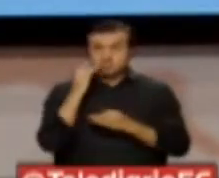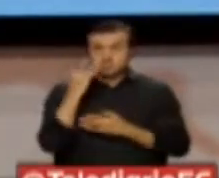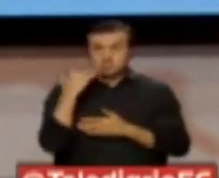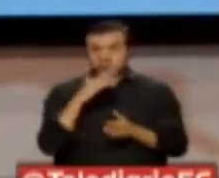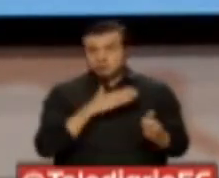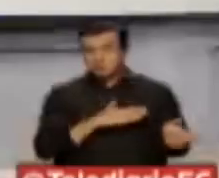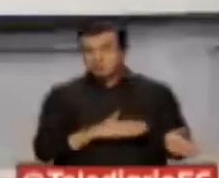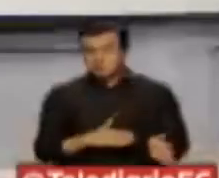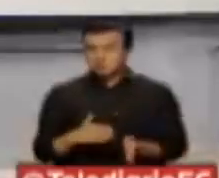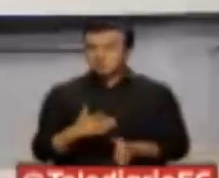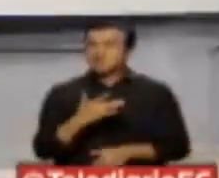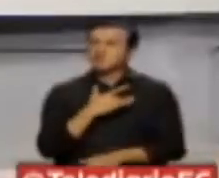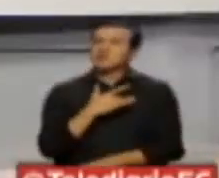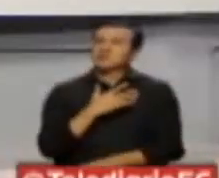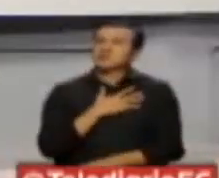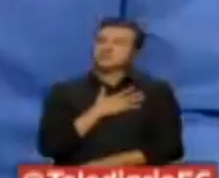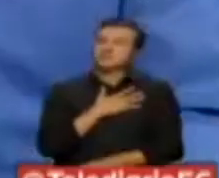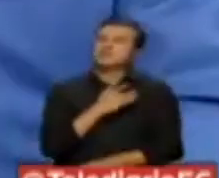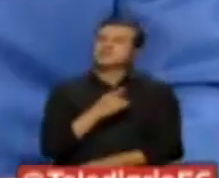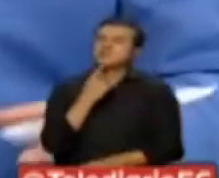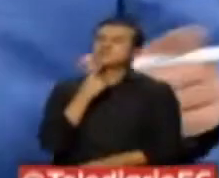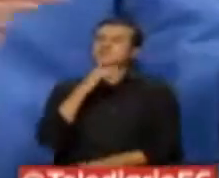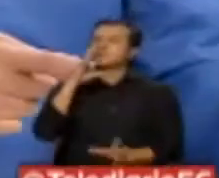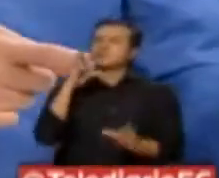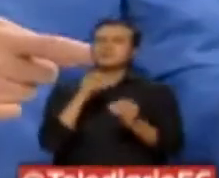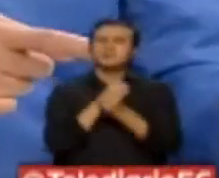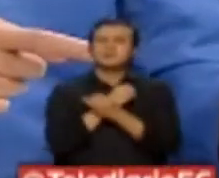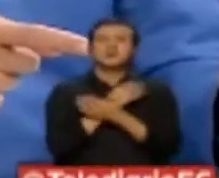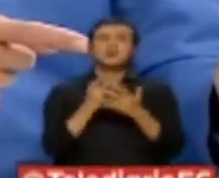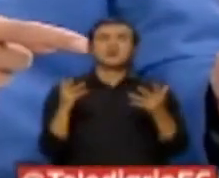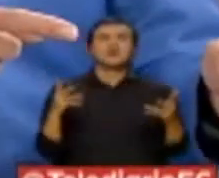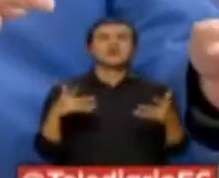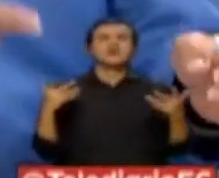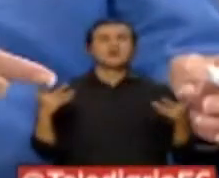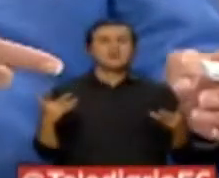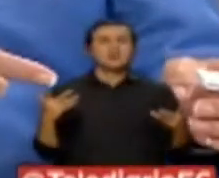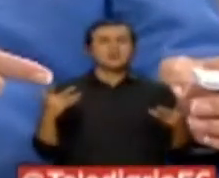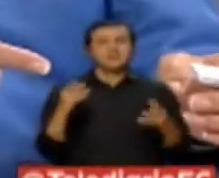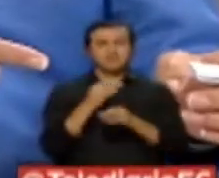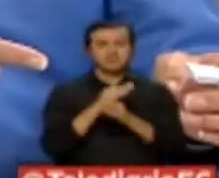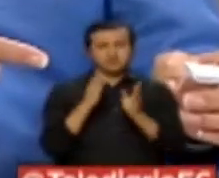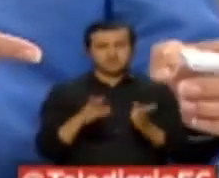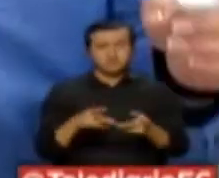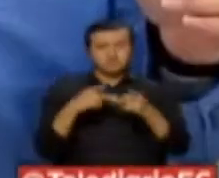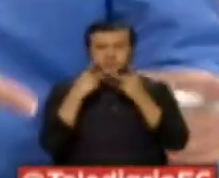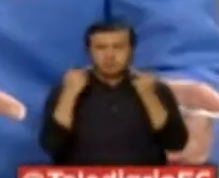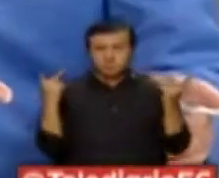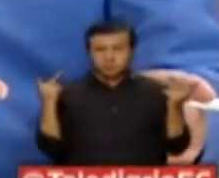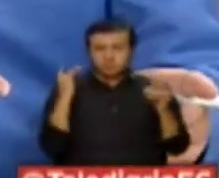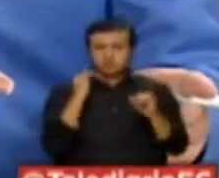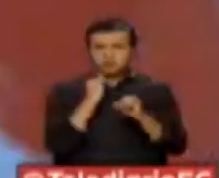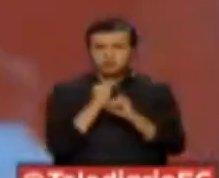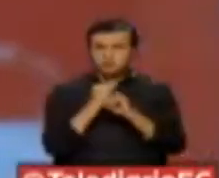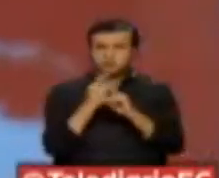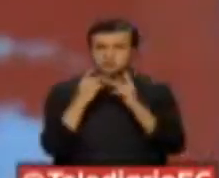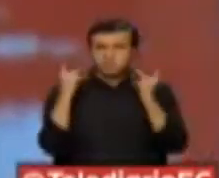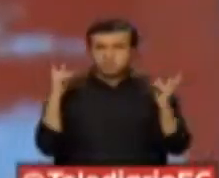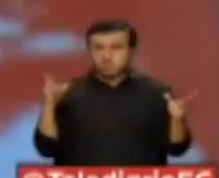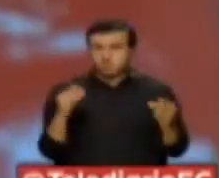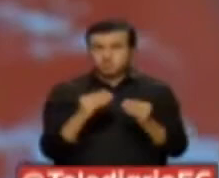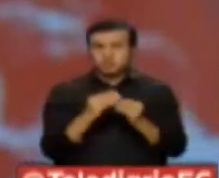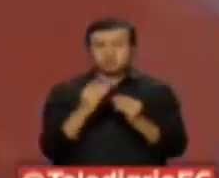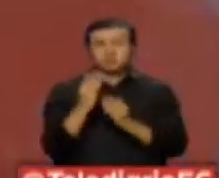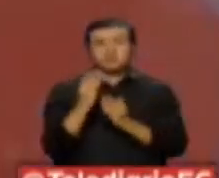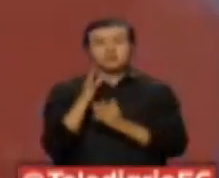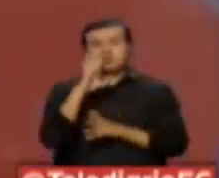así lo que estamos haciendo me da la sensación de que usted al decir todo esto le estaba a funcionarios públicos a entidades públicas todo el sector